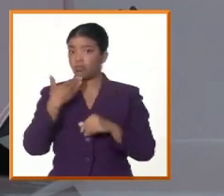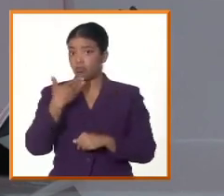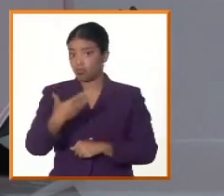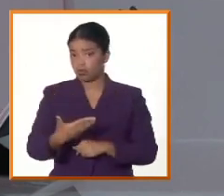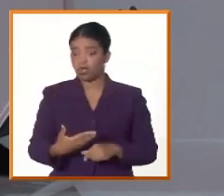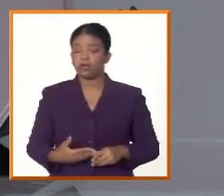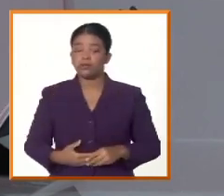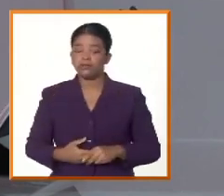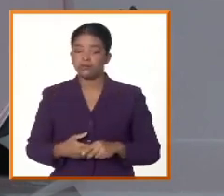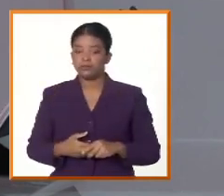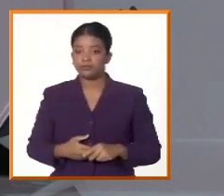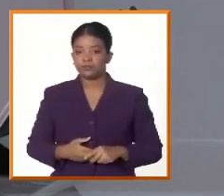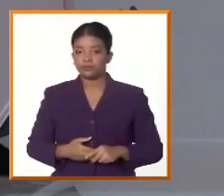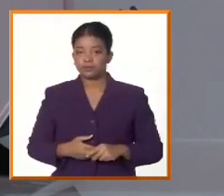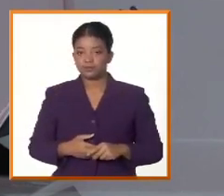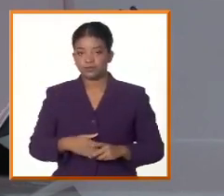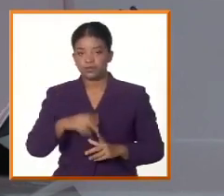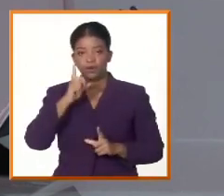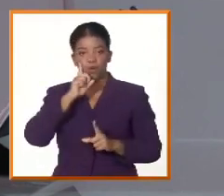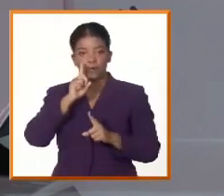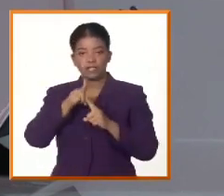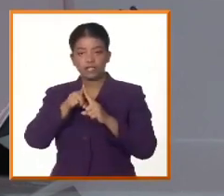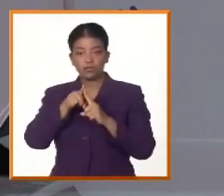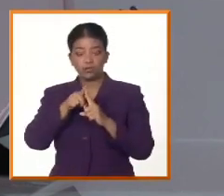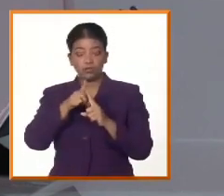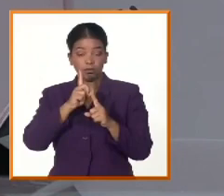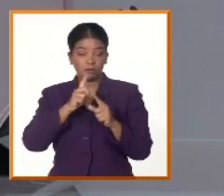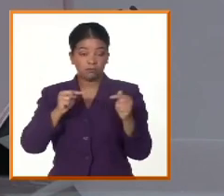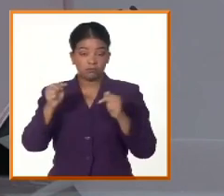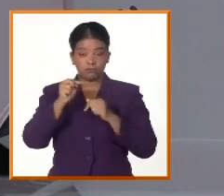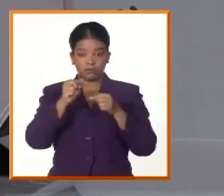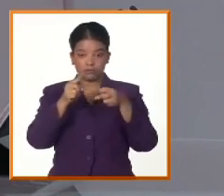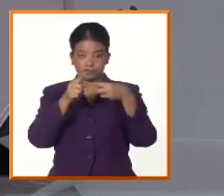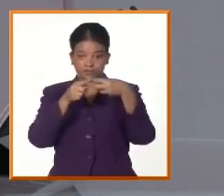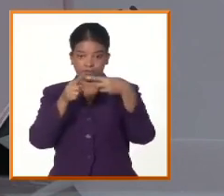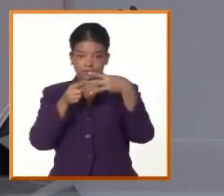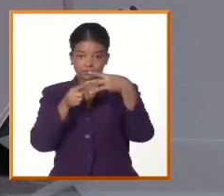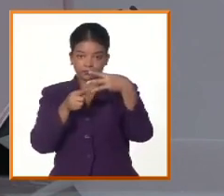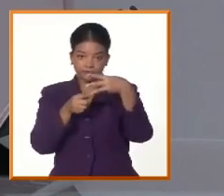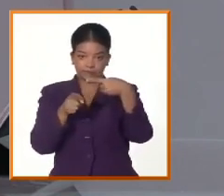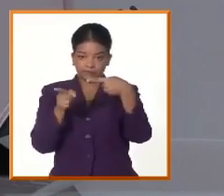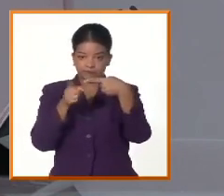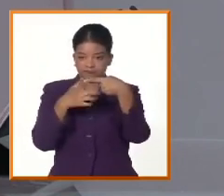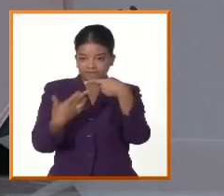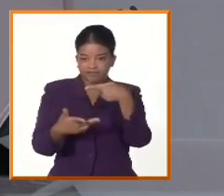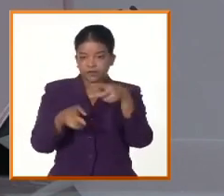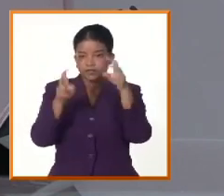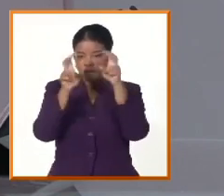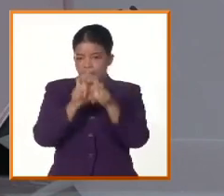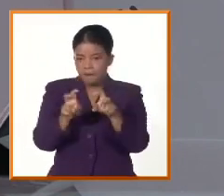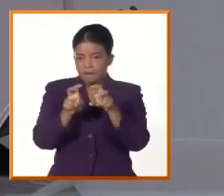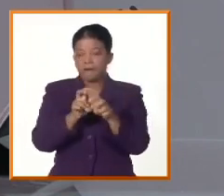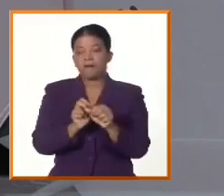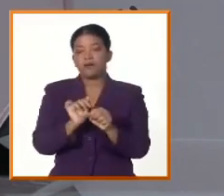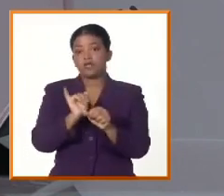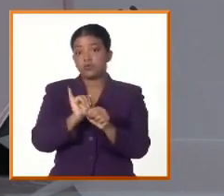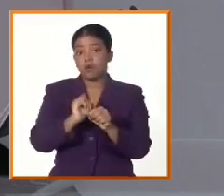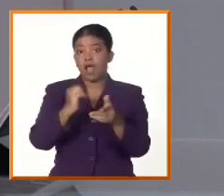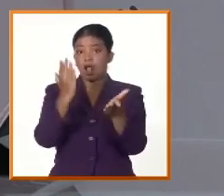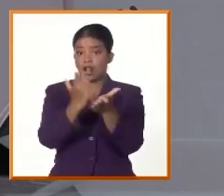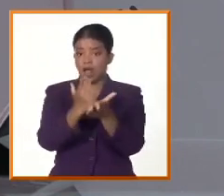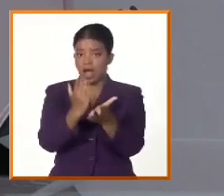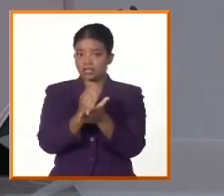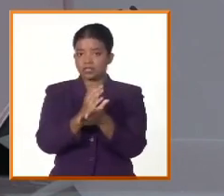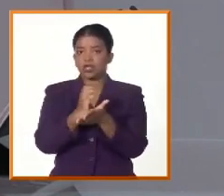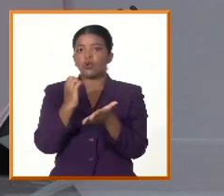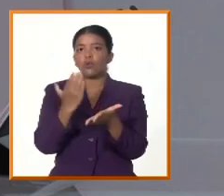tiene tres misiones fundamentales como lo refleja en el no solo investigamos damos lo impartimos clases igual curso de